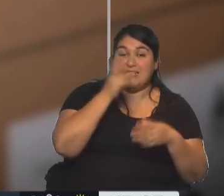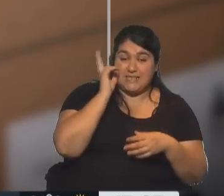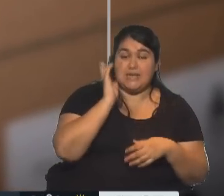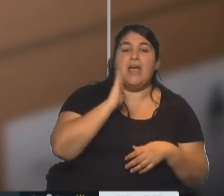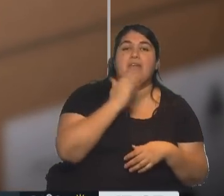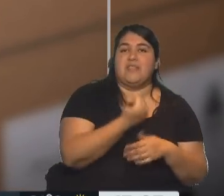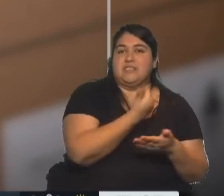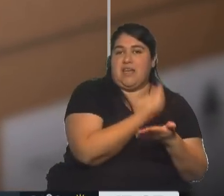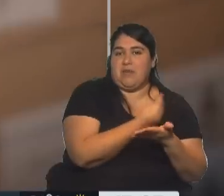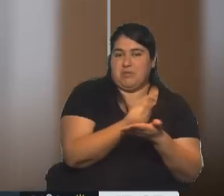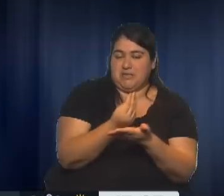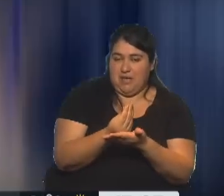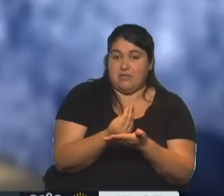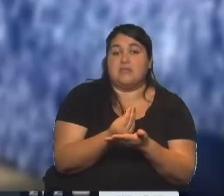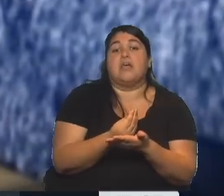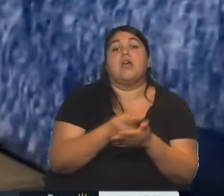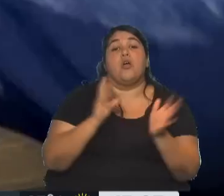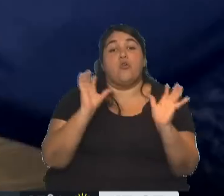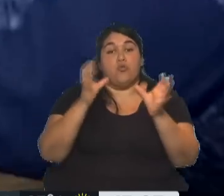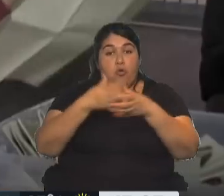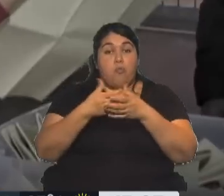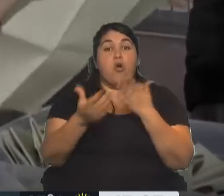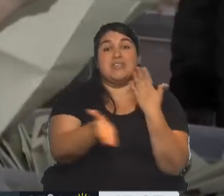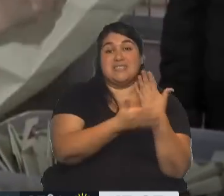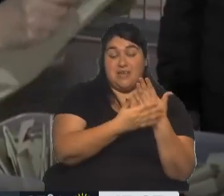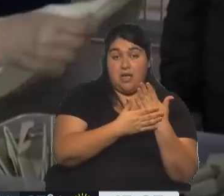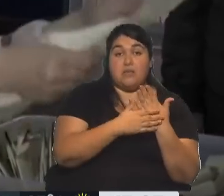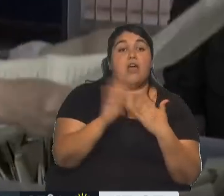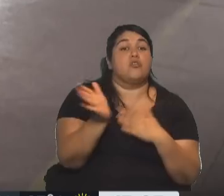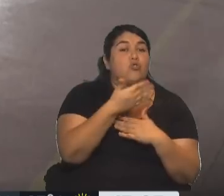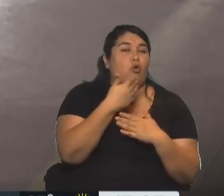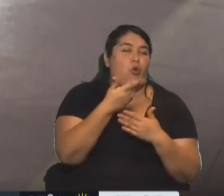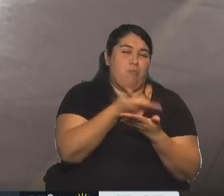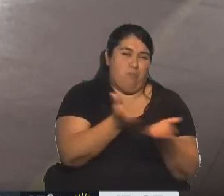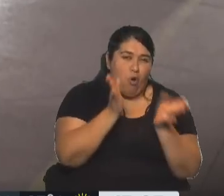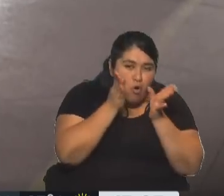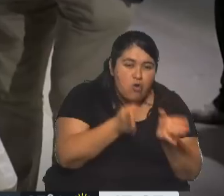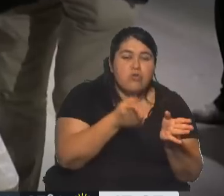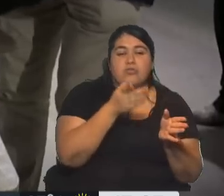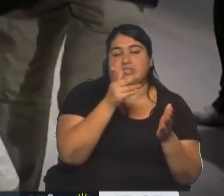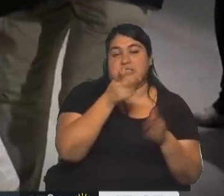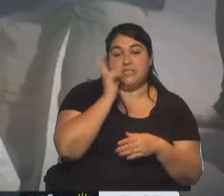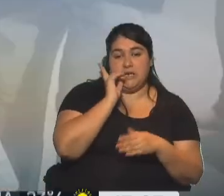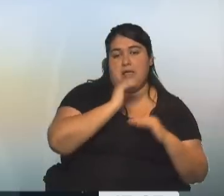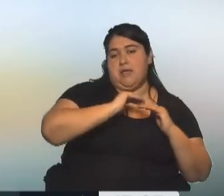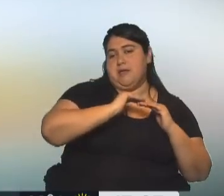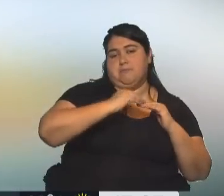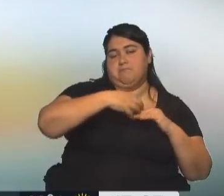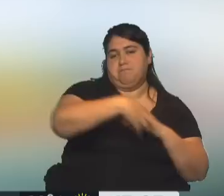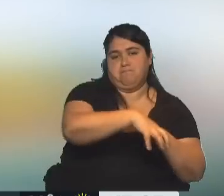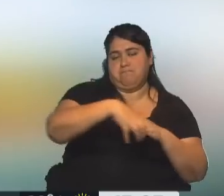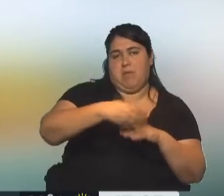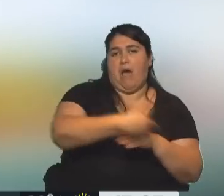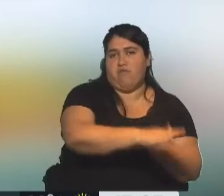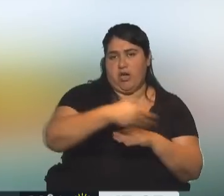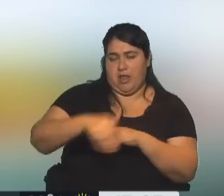16 representantes, mientras que el partido de centroizquierda Todo por Chile y el populista Partido de la Gente quedaron afuera. Se